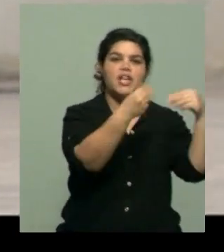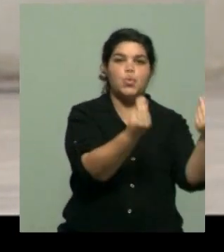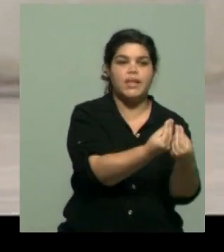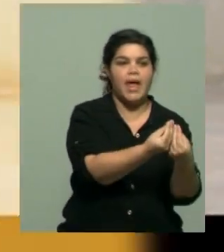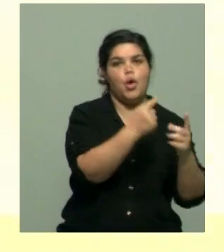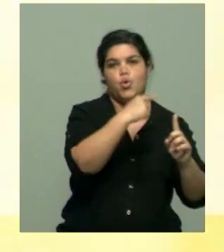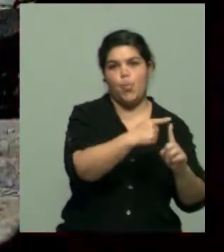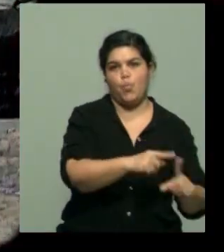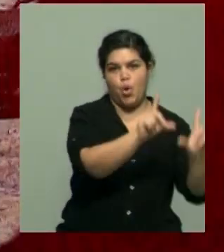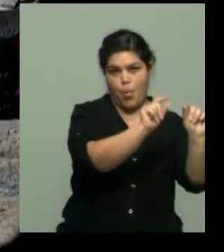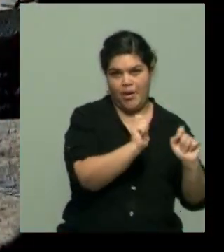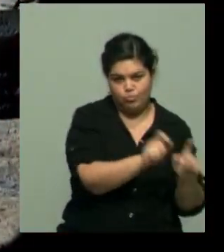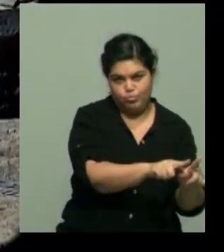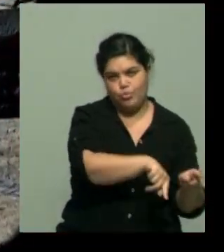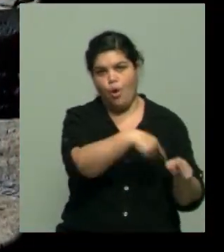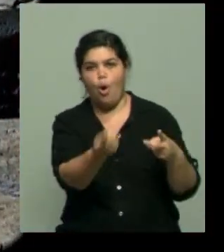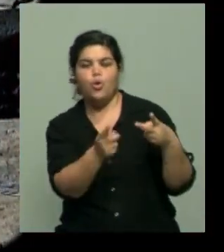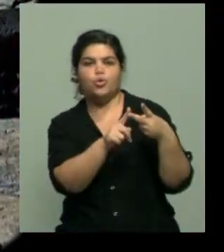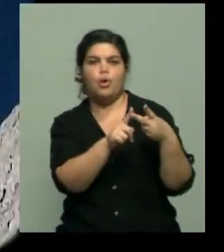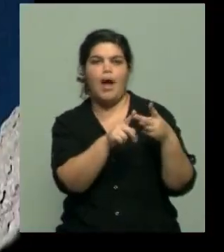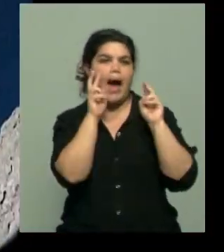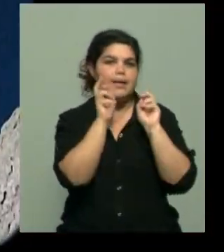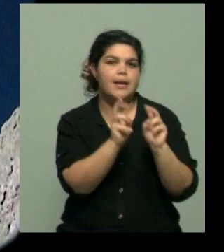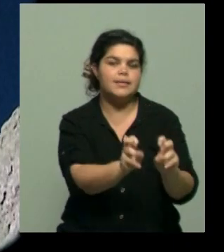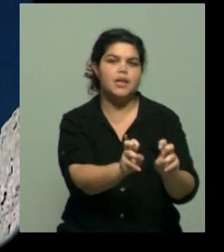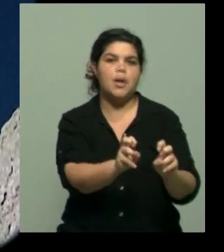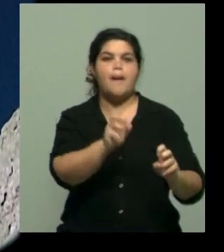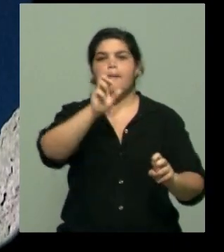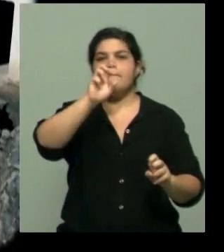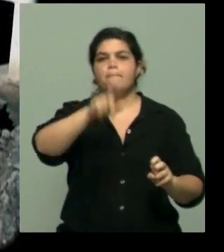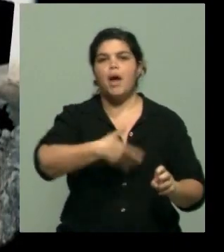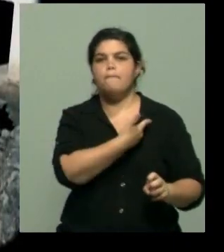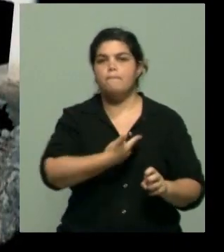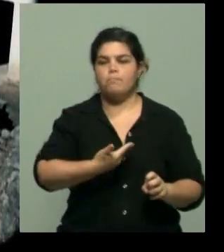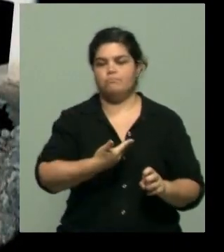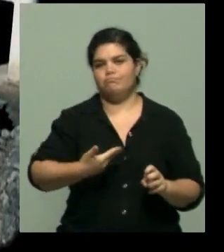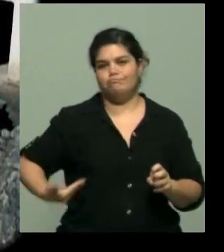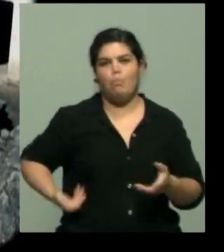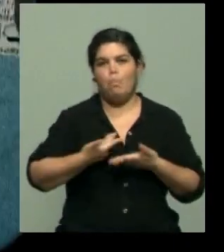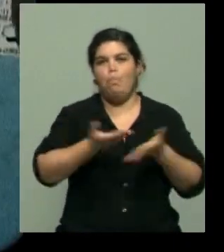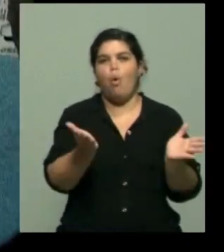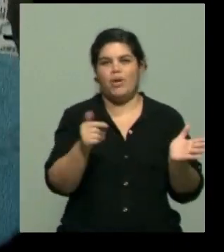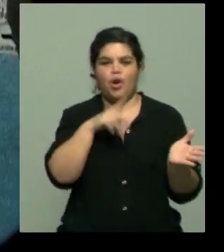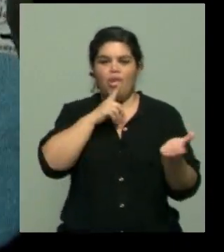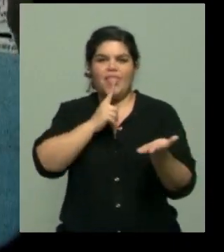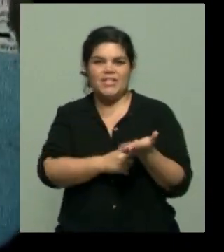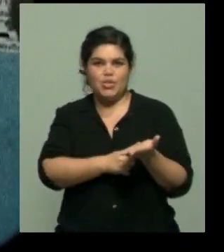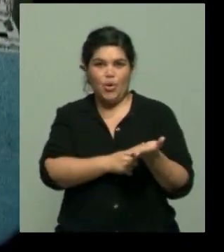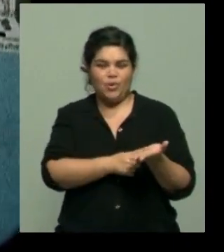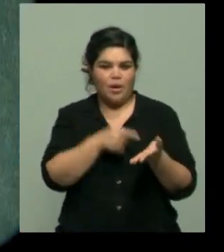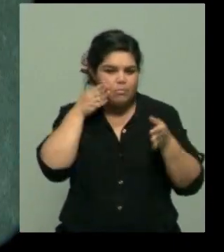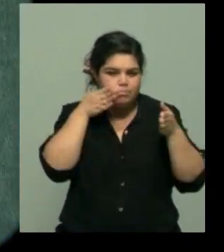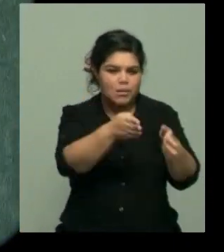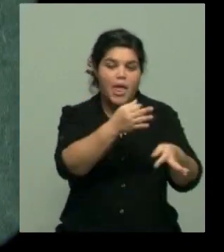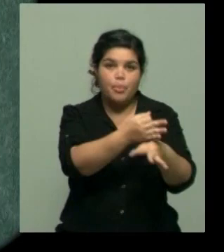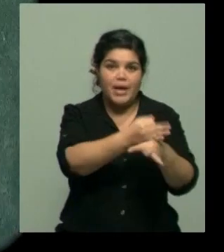calificación va a ser una. Si vos lo analizás desde las políticas públicas que se toman en relación a la educación, que impactan en el sistema